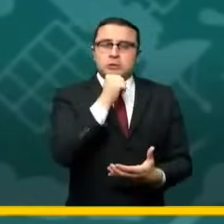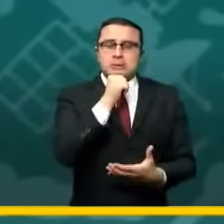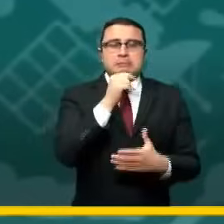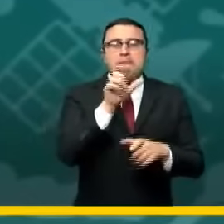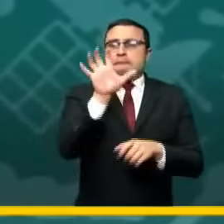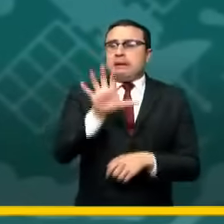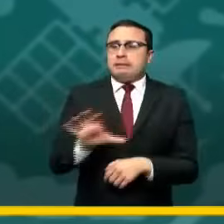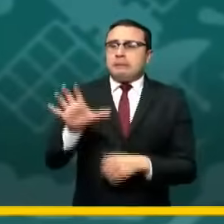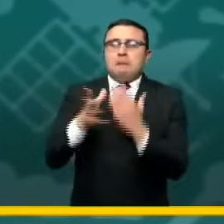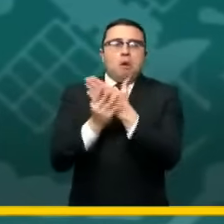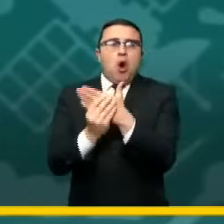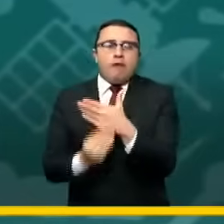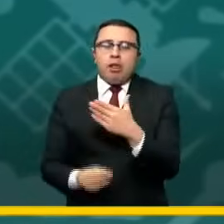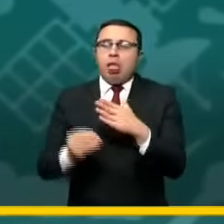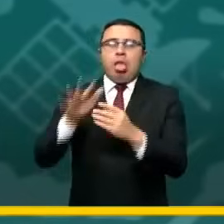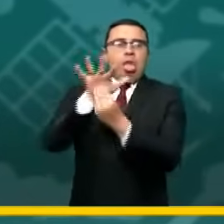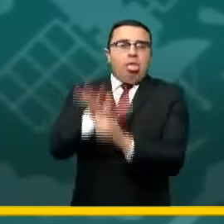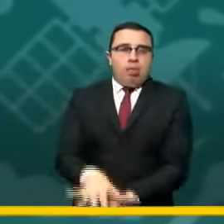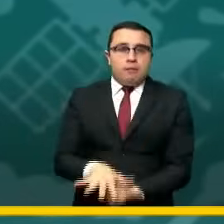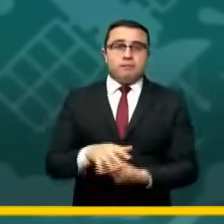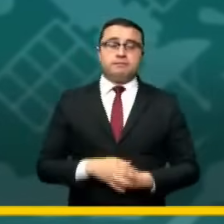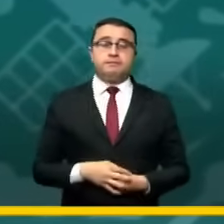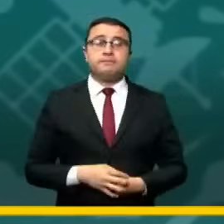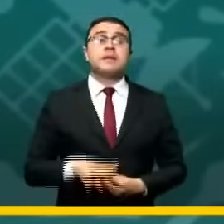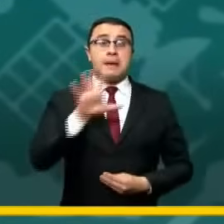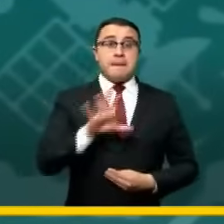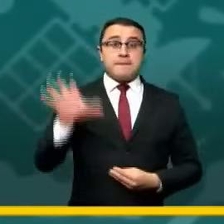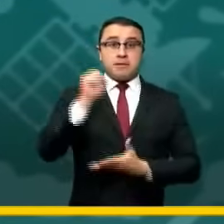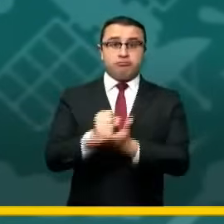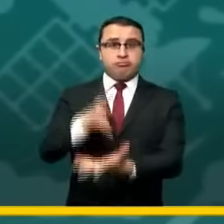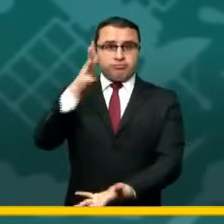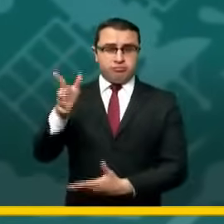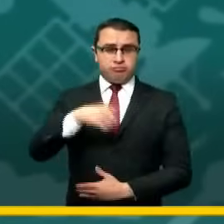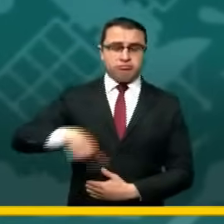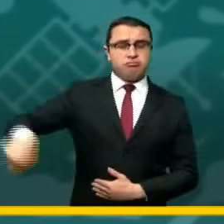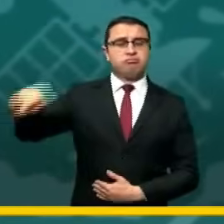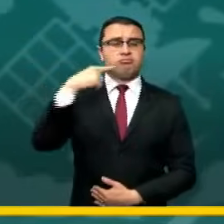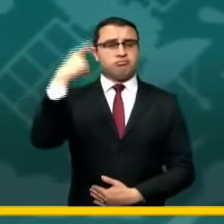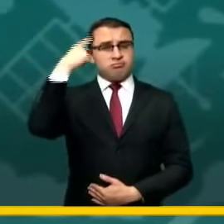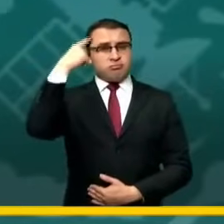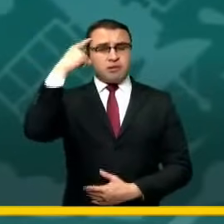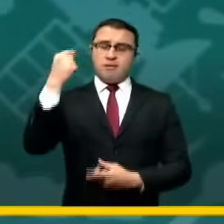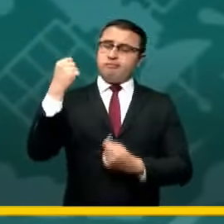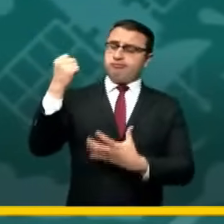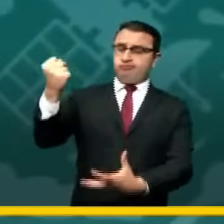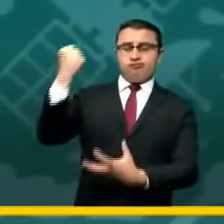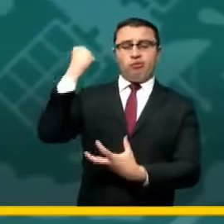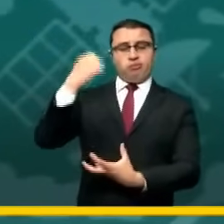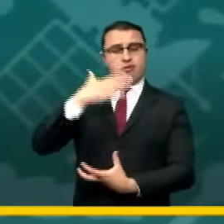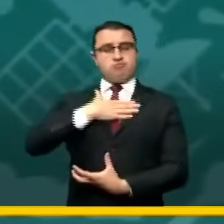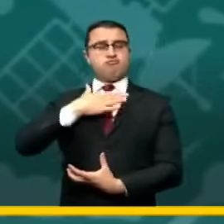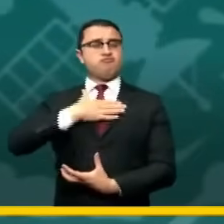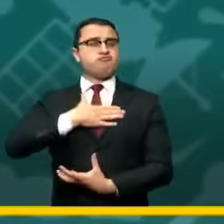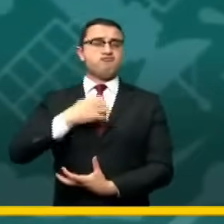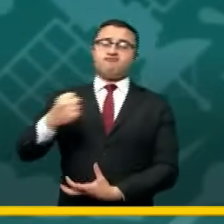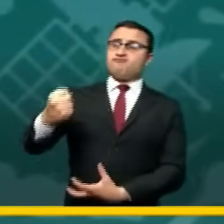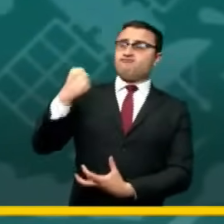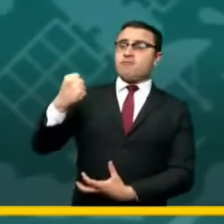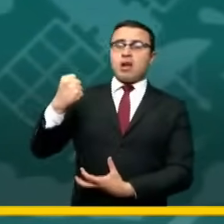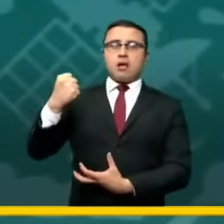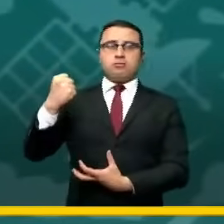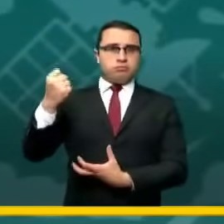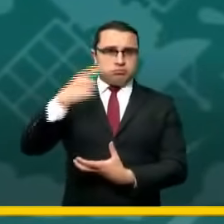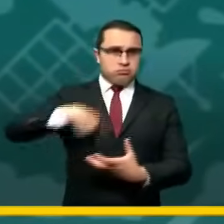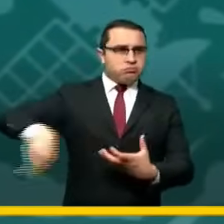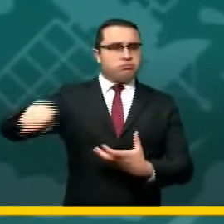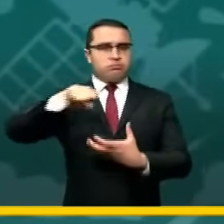países ricos se resiste a desvalorizar la riqueza propia de sus sociedades,